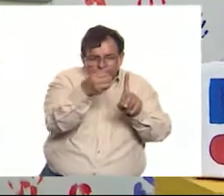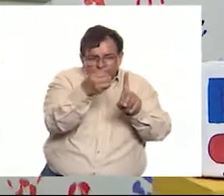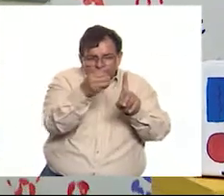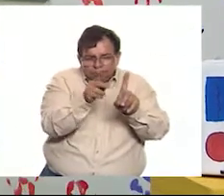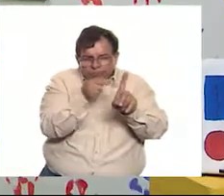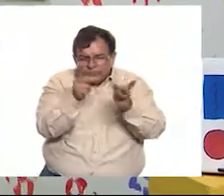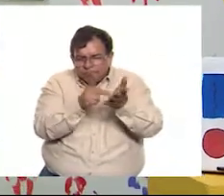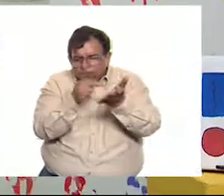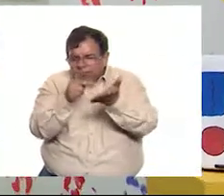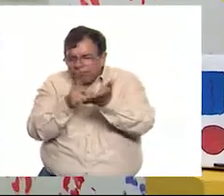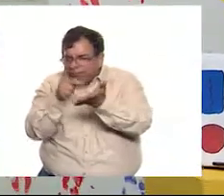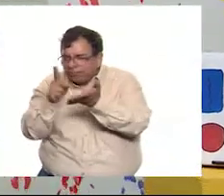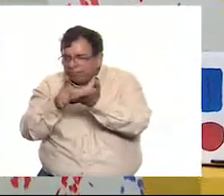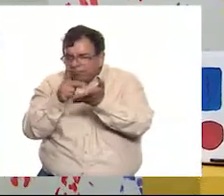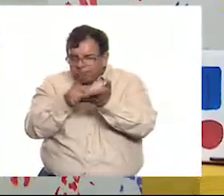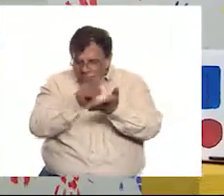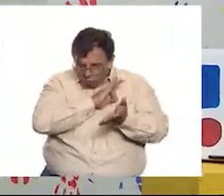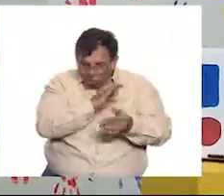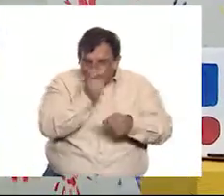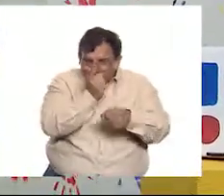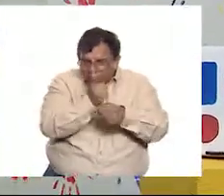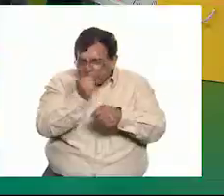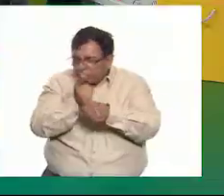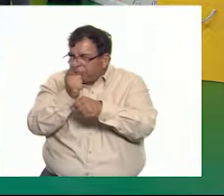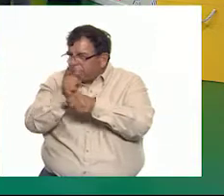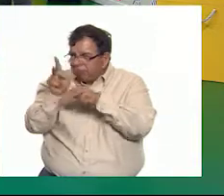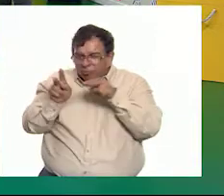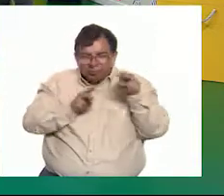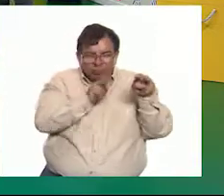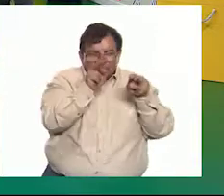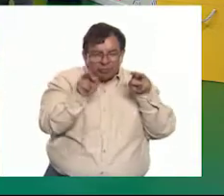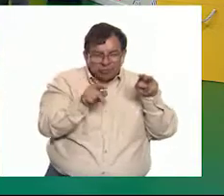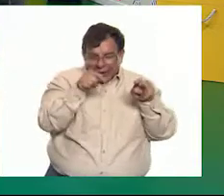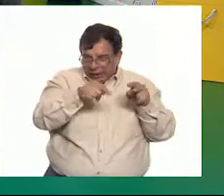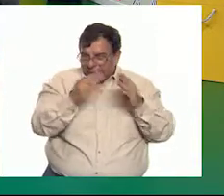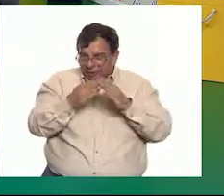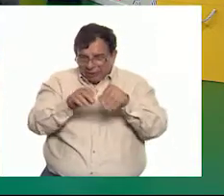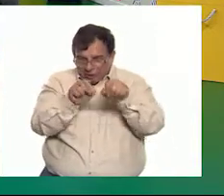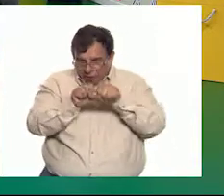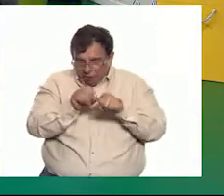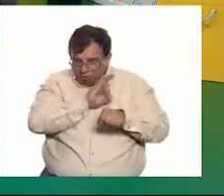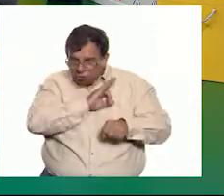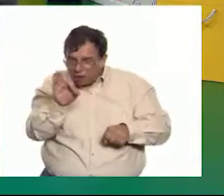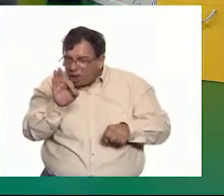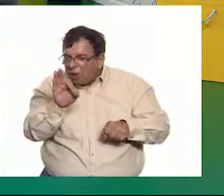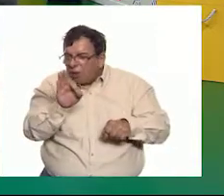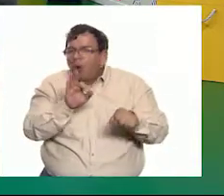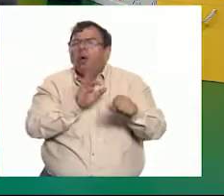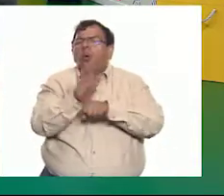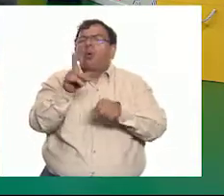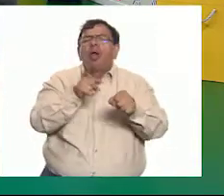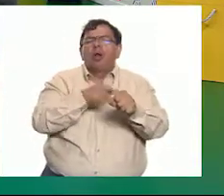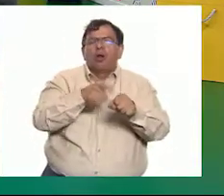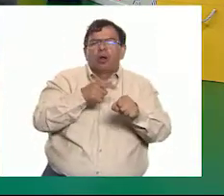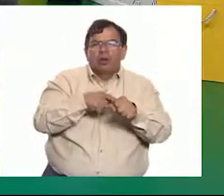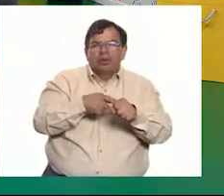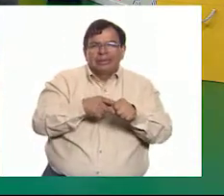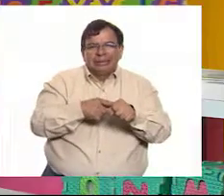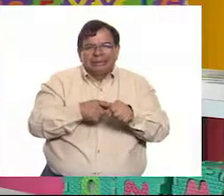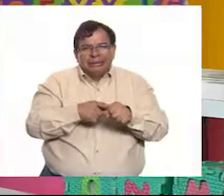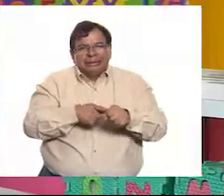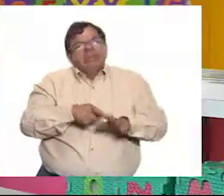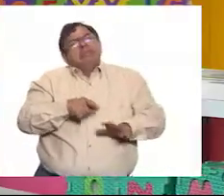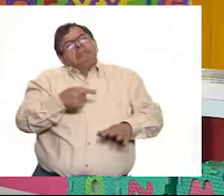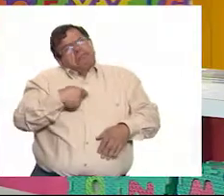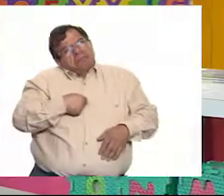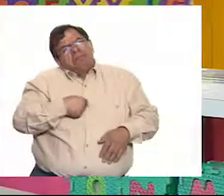patrones? En elementos, en los elementos que nos rodean, como lo que hicimos aquí en el salón de clases. ¿Qué color se pondrían? ¿Qué color te pones tú? Yo creo que aquí